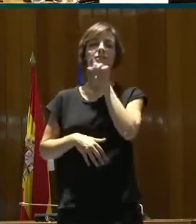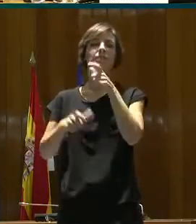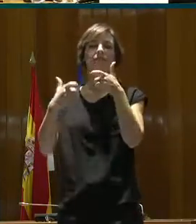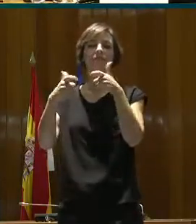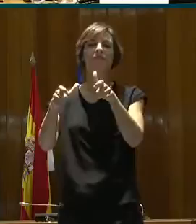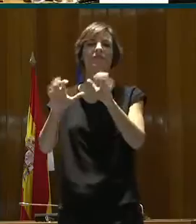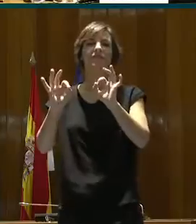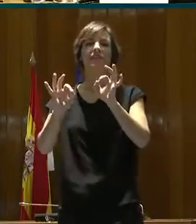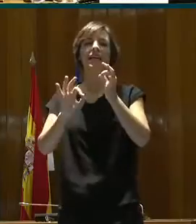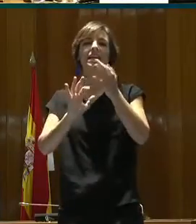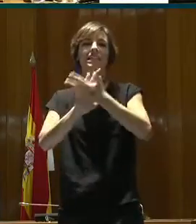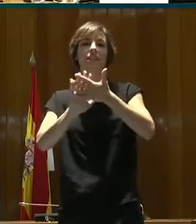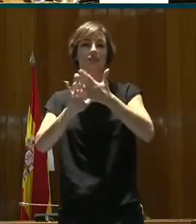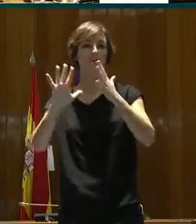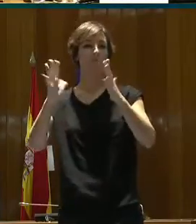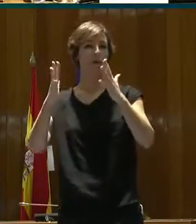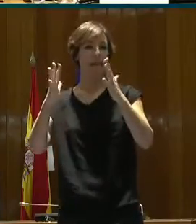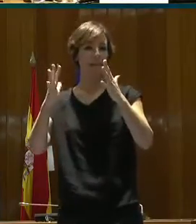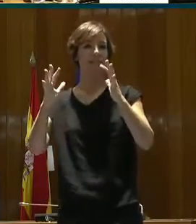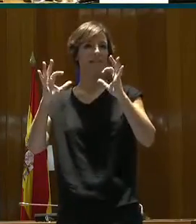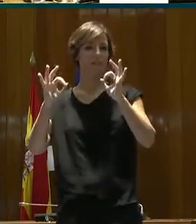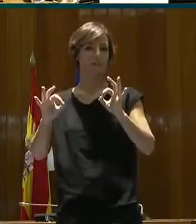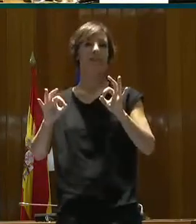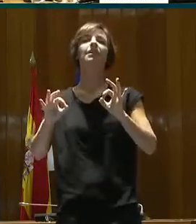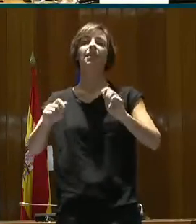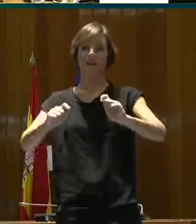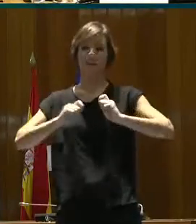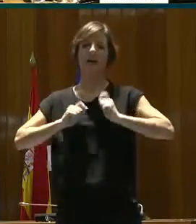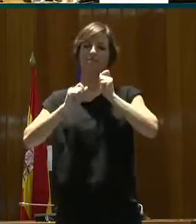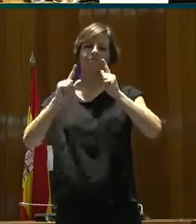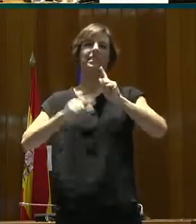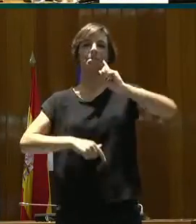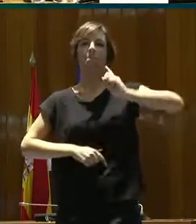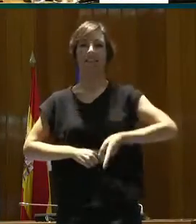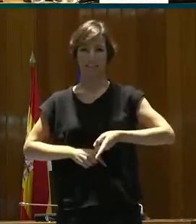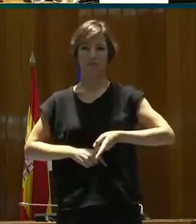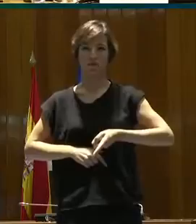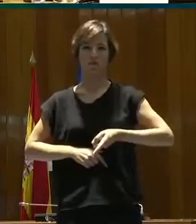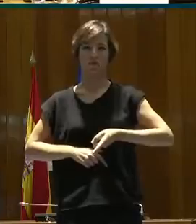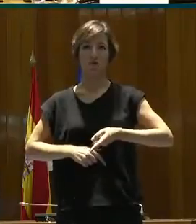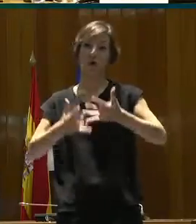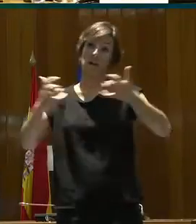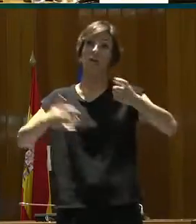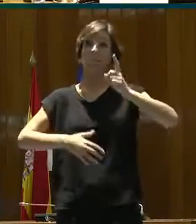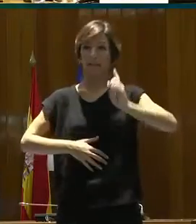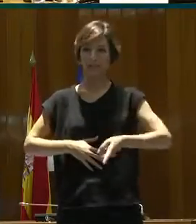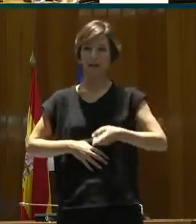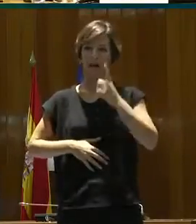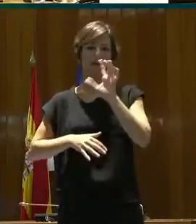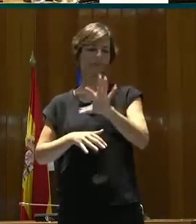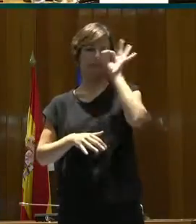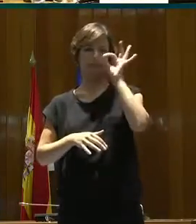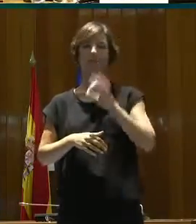a signos manuales que marcan imperativos, que marcan oraciones imperativas.